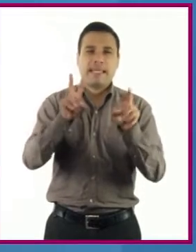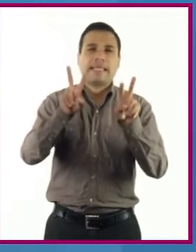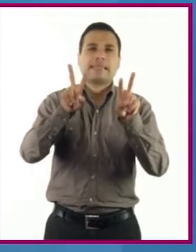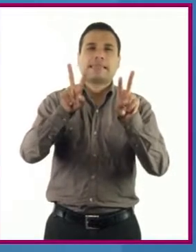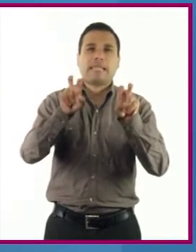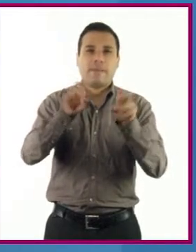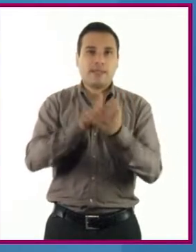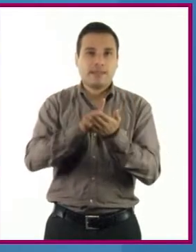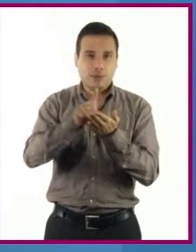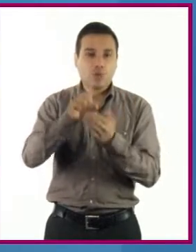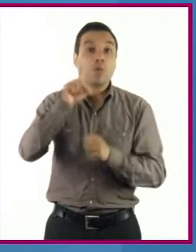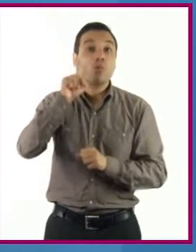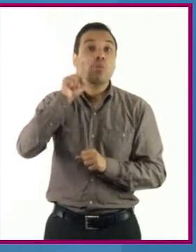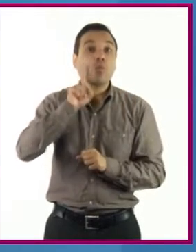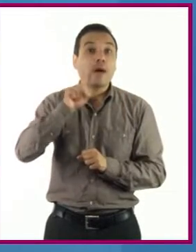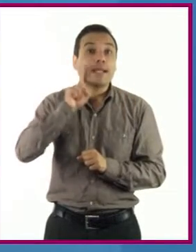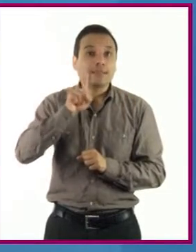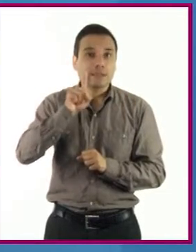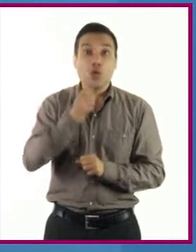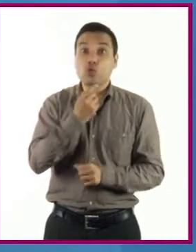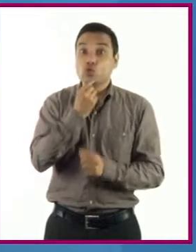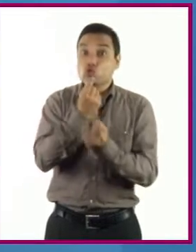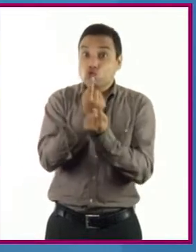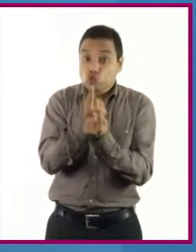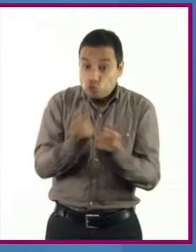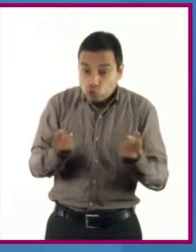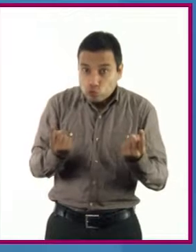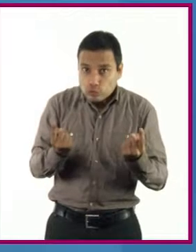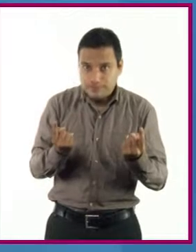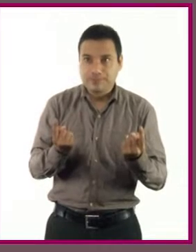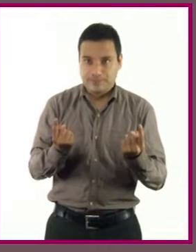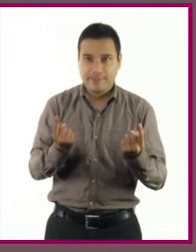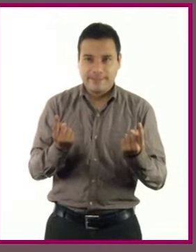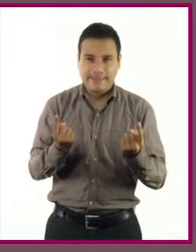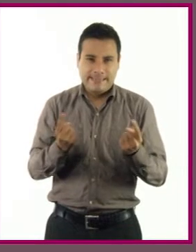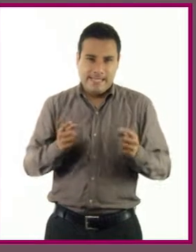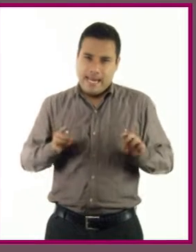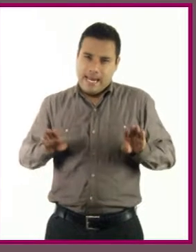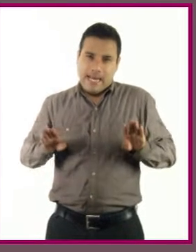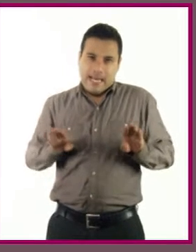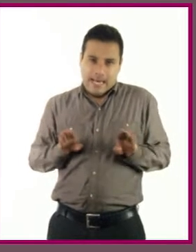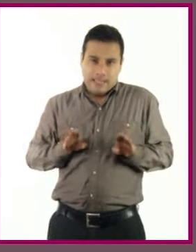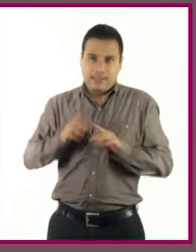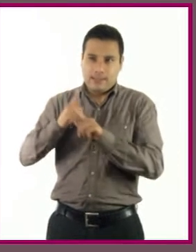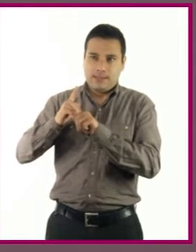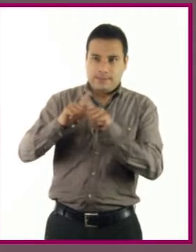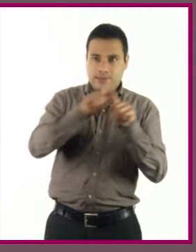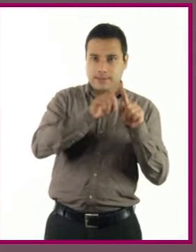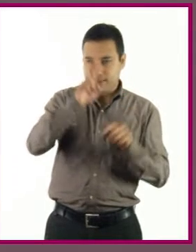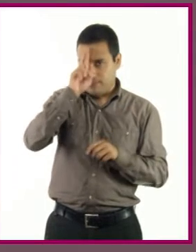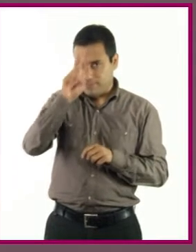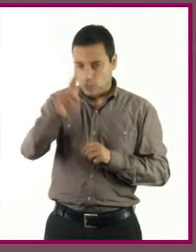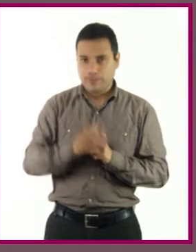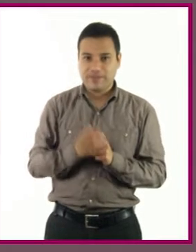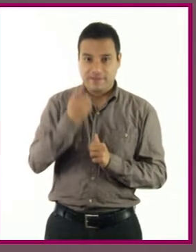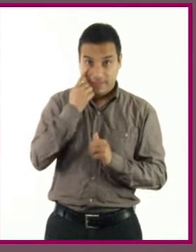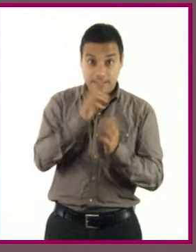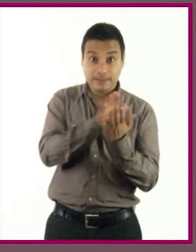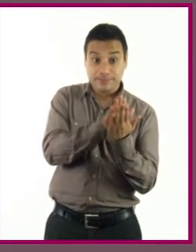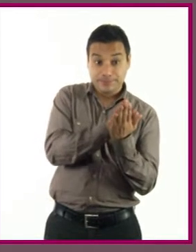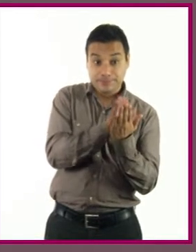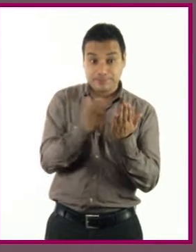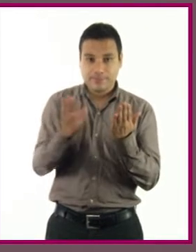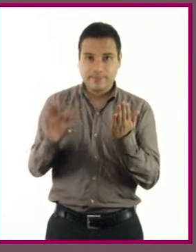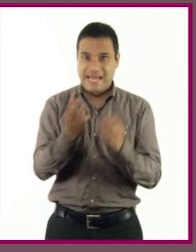las mujeres, de la infancia y el respeto a la diversidad. Por lo tanto, el folleto estará dividido en